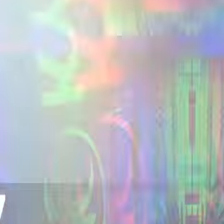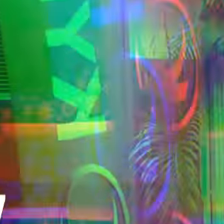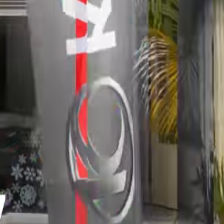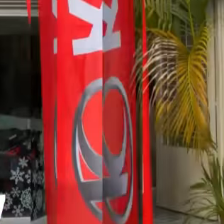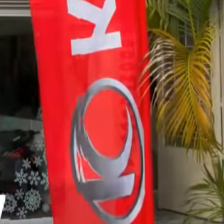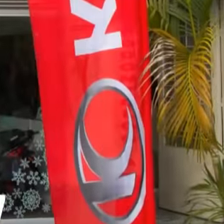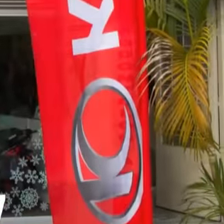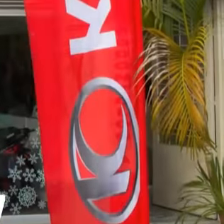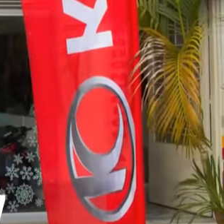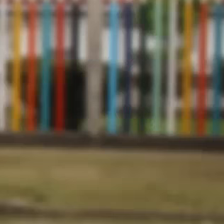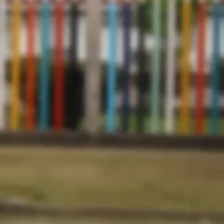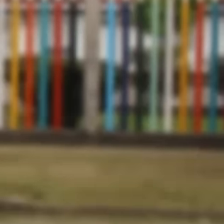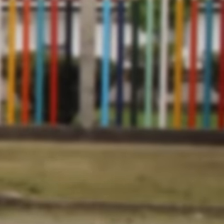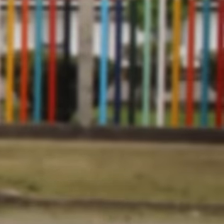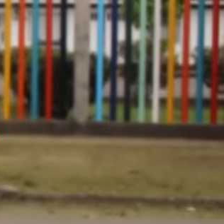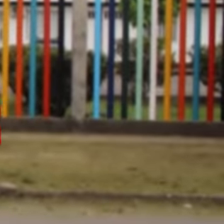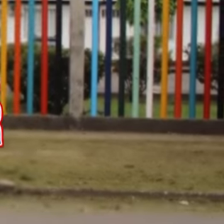Comultrasan Motos.